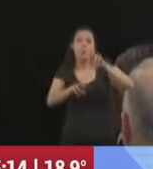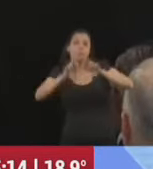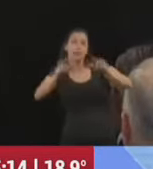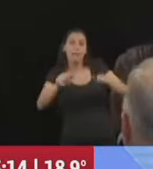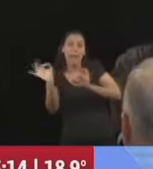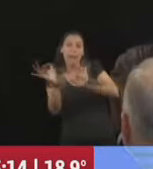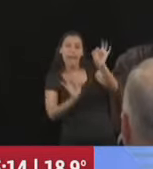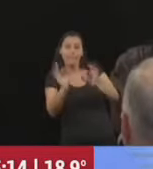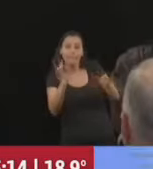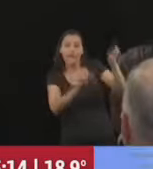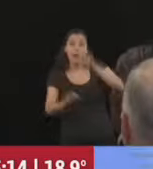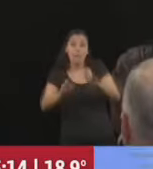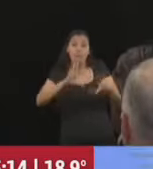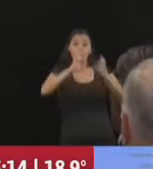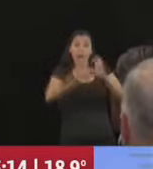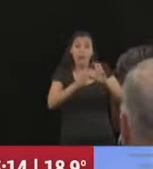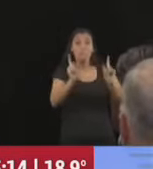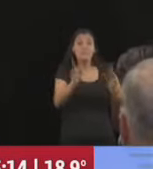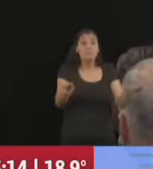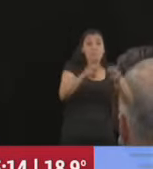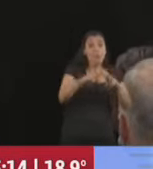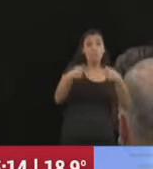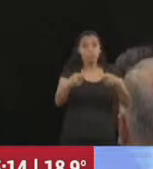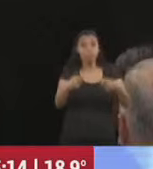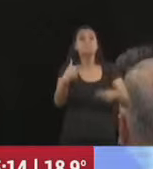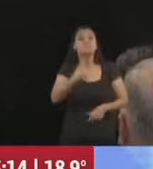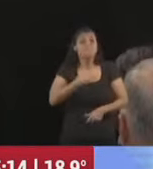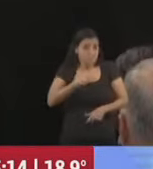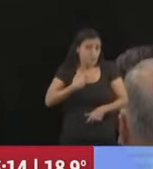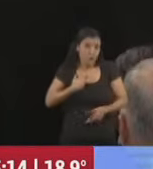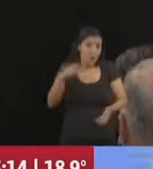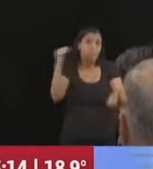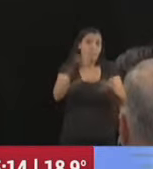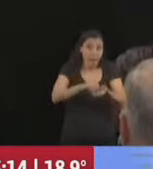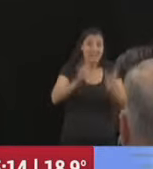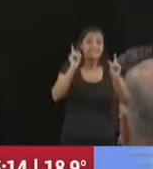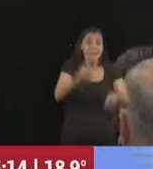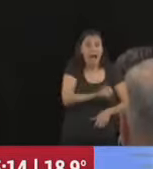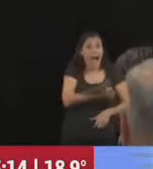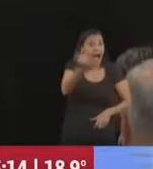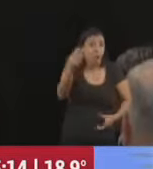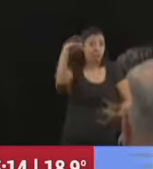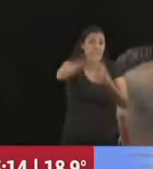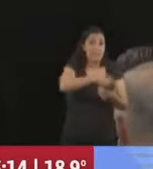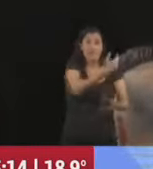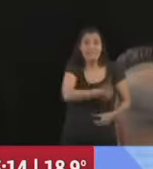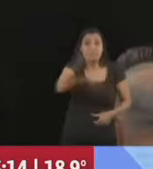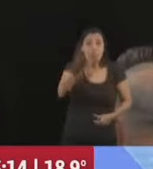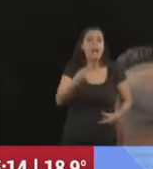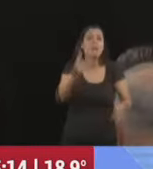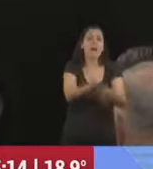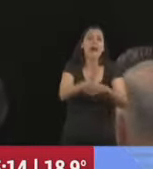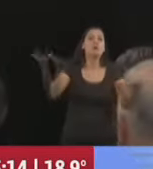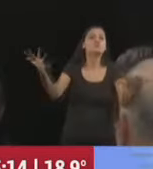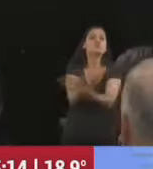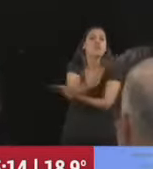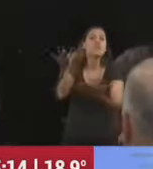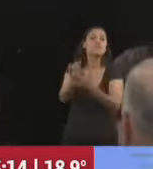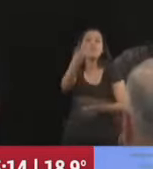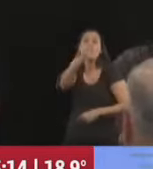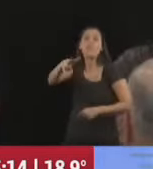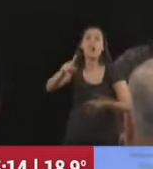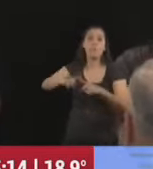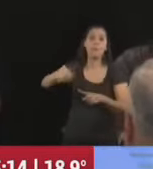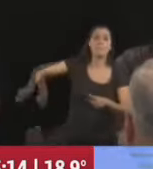déficit fiscal, pero a veces hay que encontrar ese equilibrio. Y la legislatura, o el Congreso en este caso, a veces